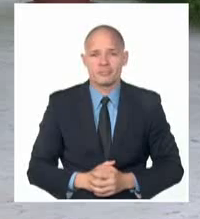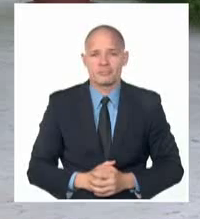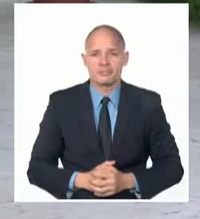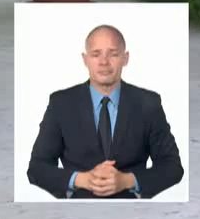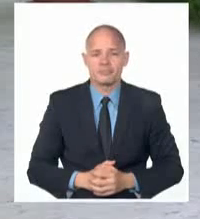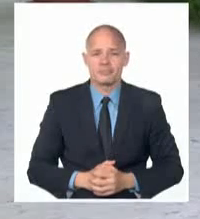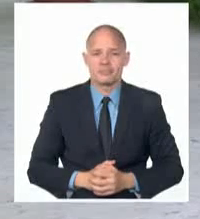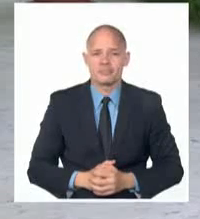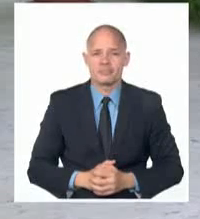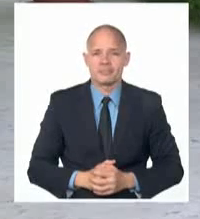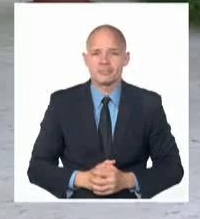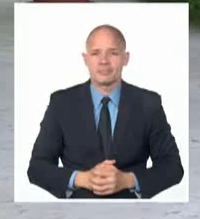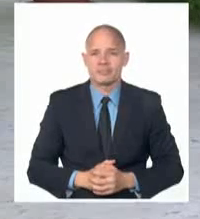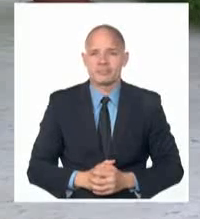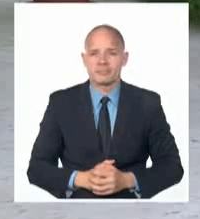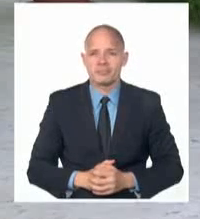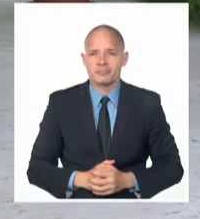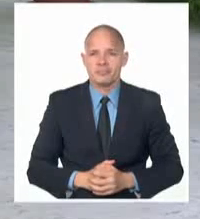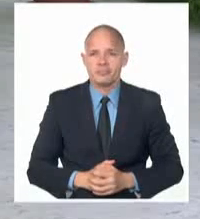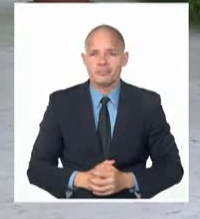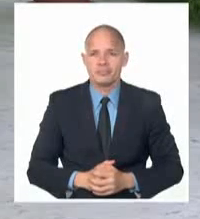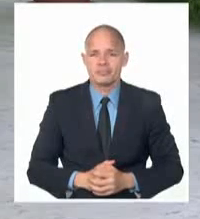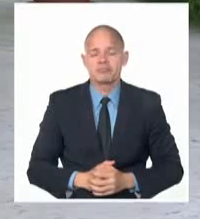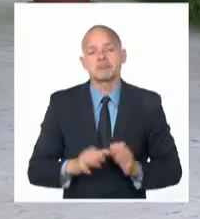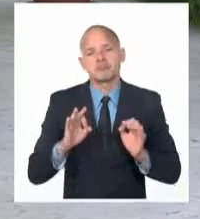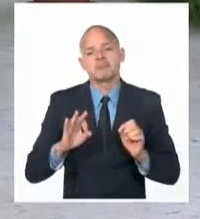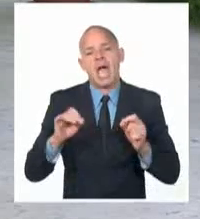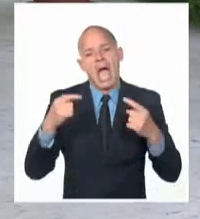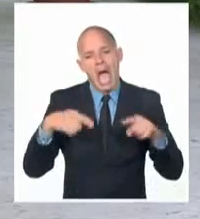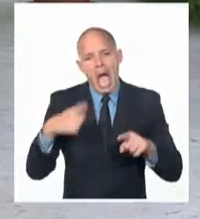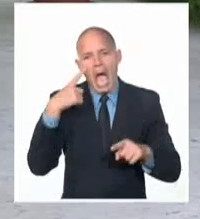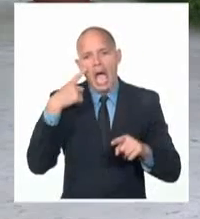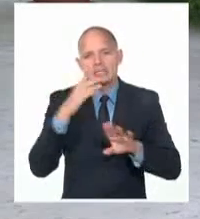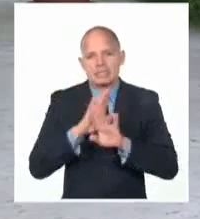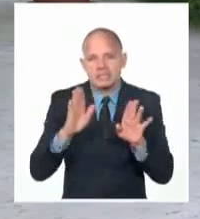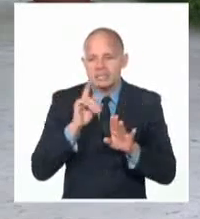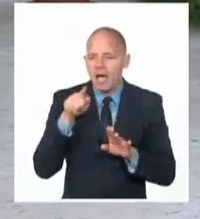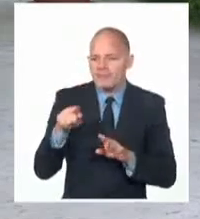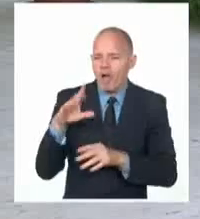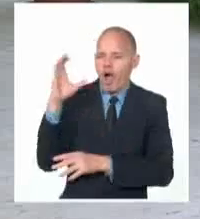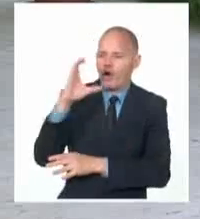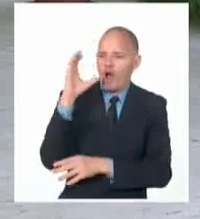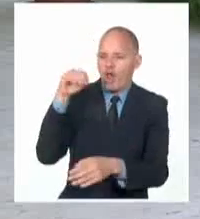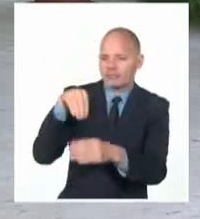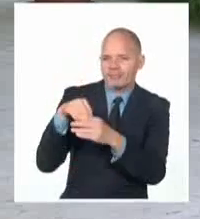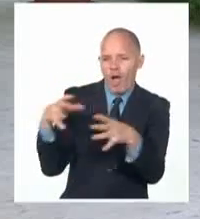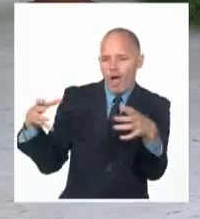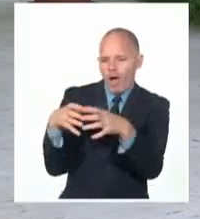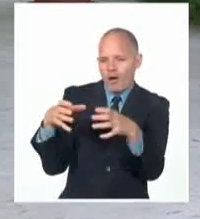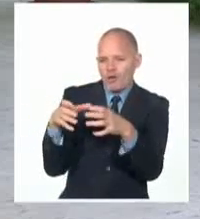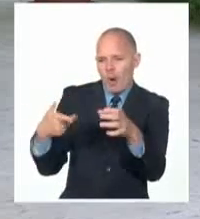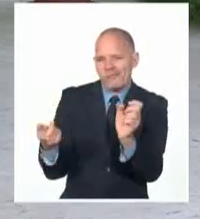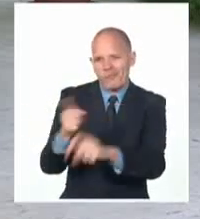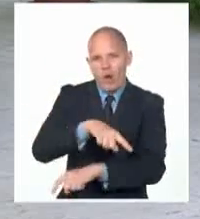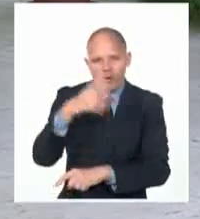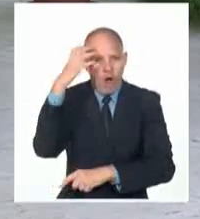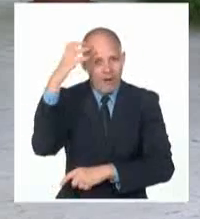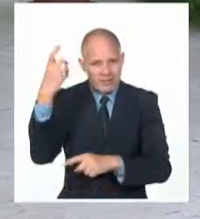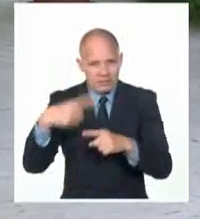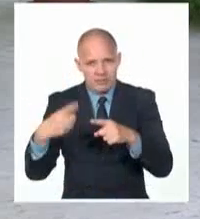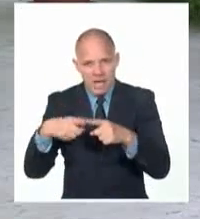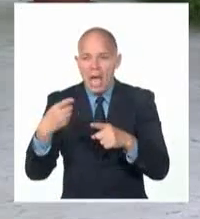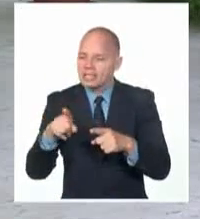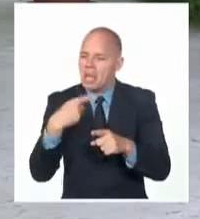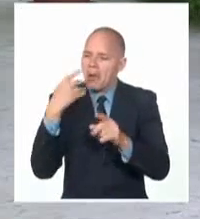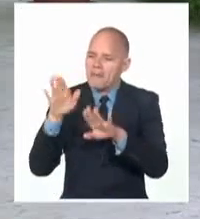en La Habana, el silenciamiento de los fusiles de la última guerrilla en activo en Colombia significa también, mientras dure la tregua, una pausa